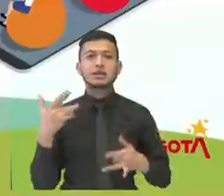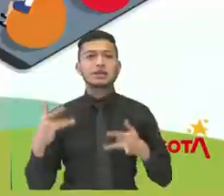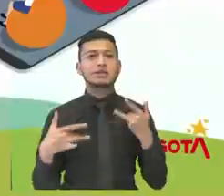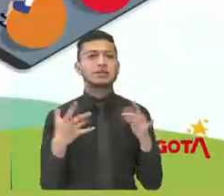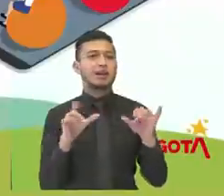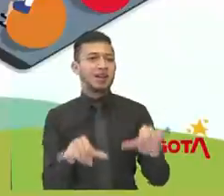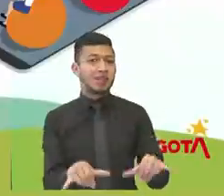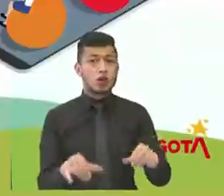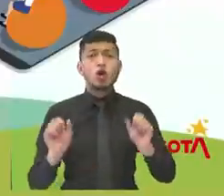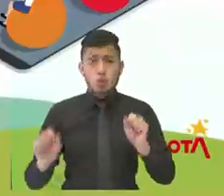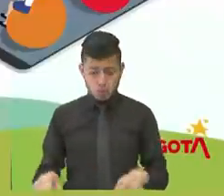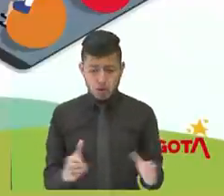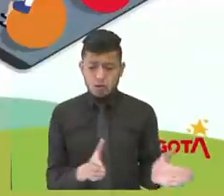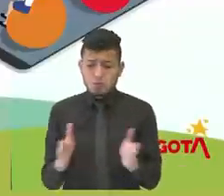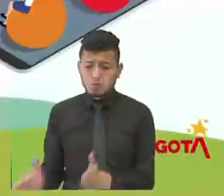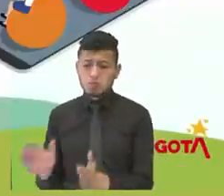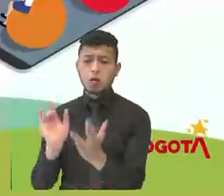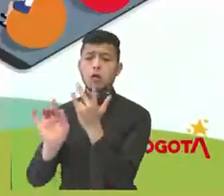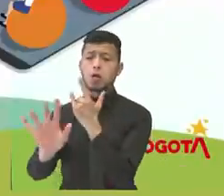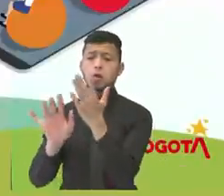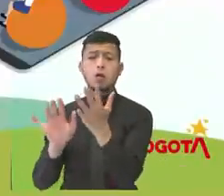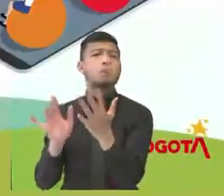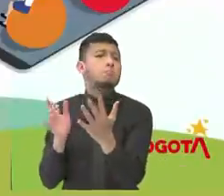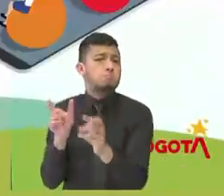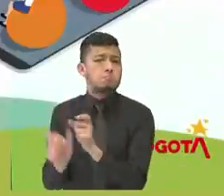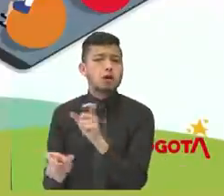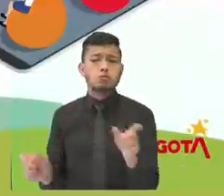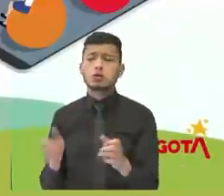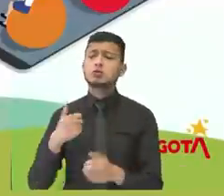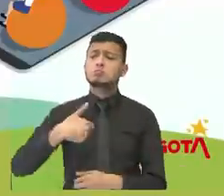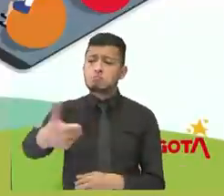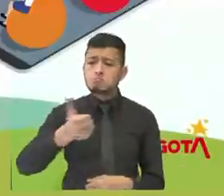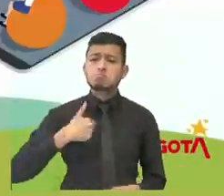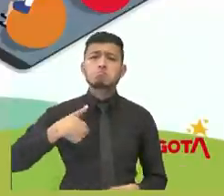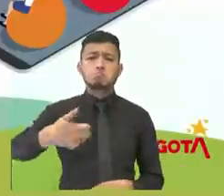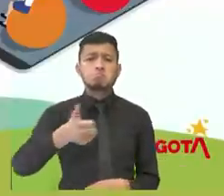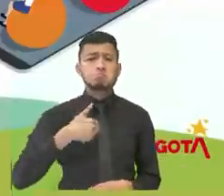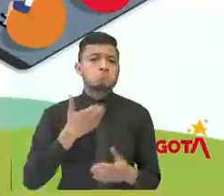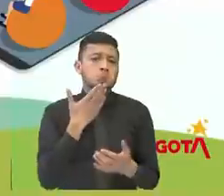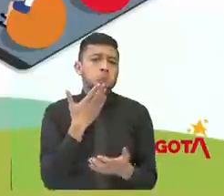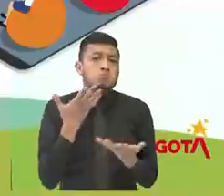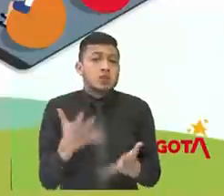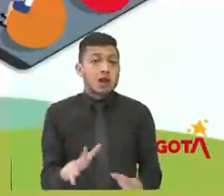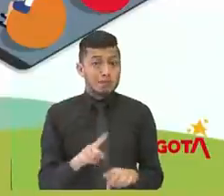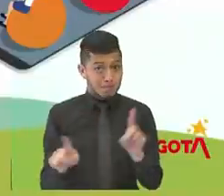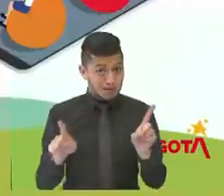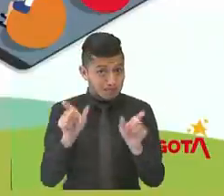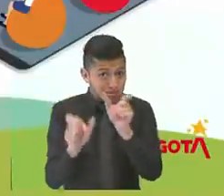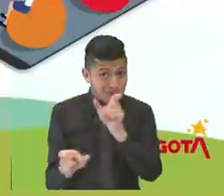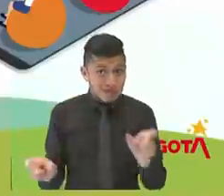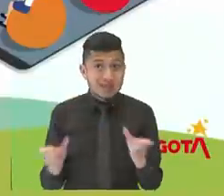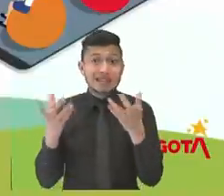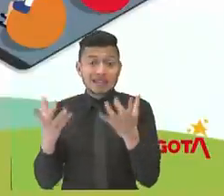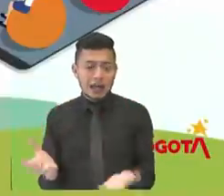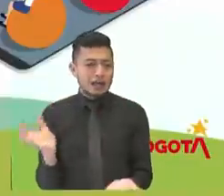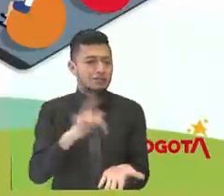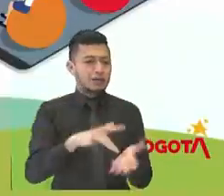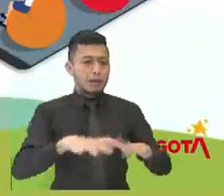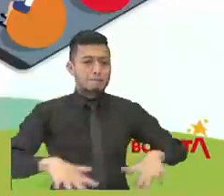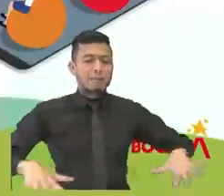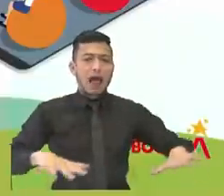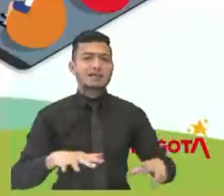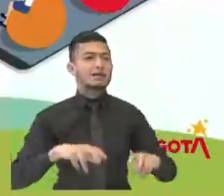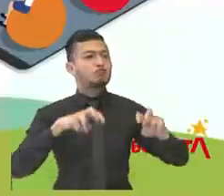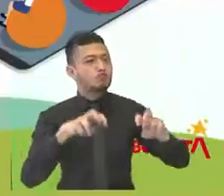solamente con buenos andenes para pasar, pero eso no es suficiente. La gente quiere estar, quiere encontrarse con plazas, con